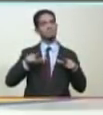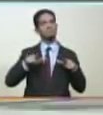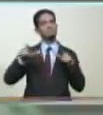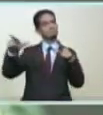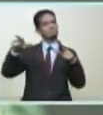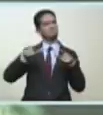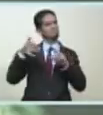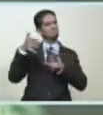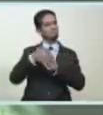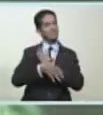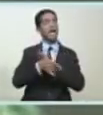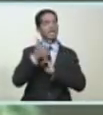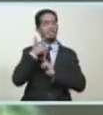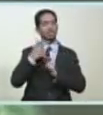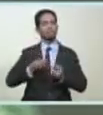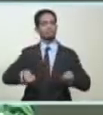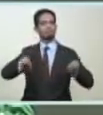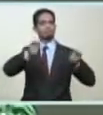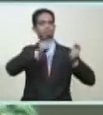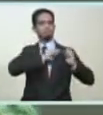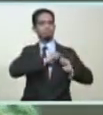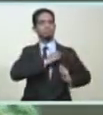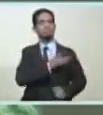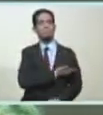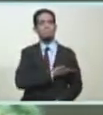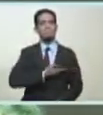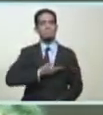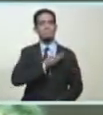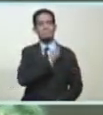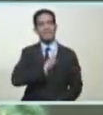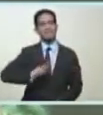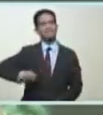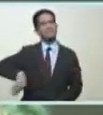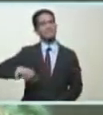República Bolivariana de Venezuela para el periodo